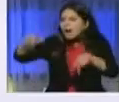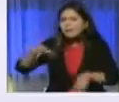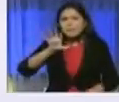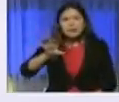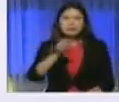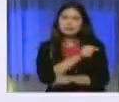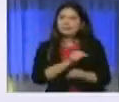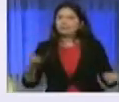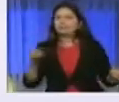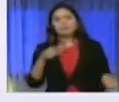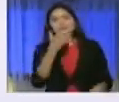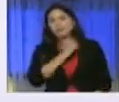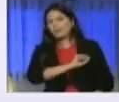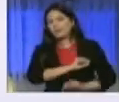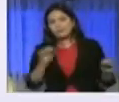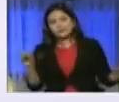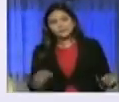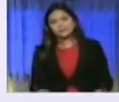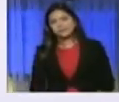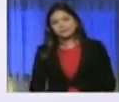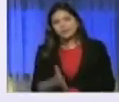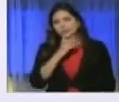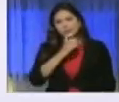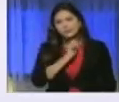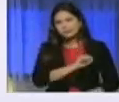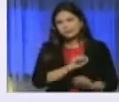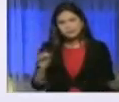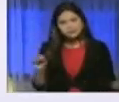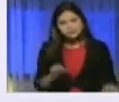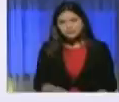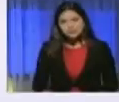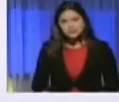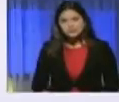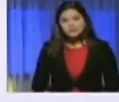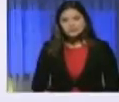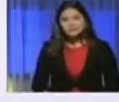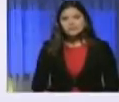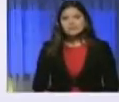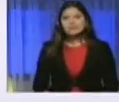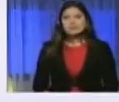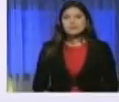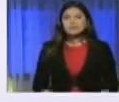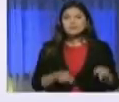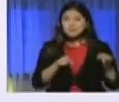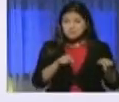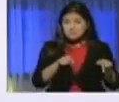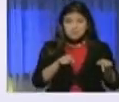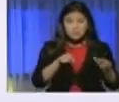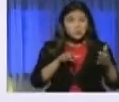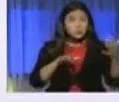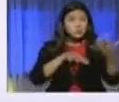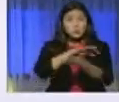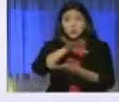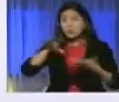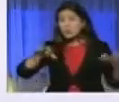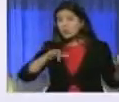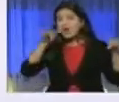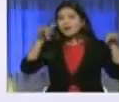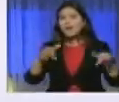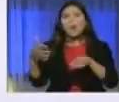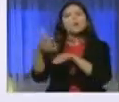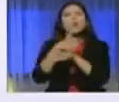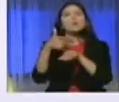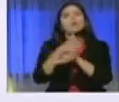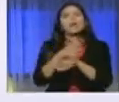tienen. No la tienen. Y los niveles de desestabilización que generarían en Venezuela un gobierno burgués